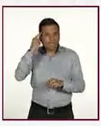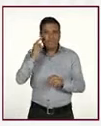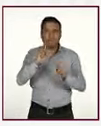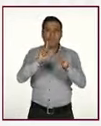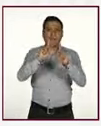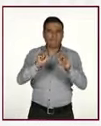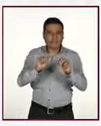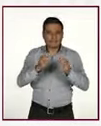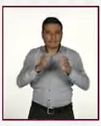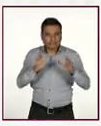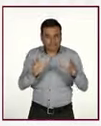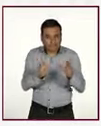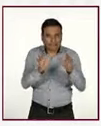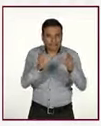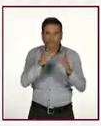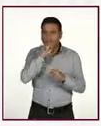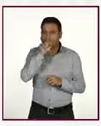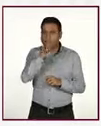tejer estas